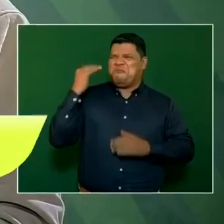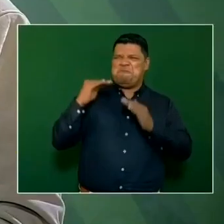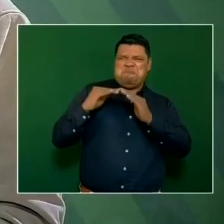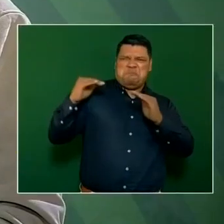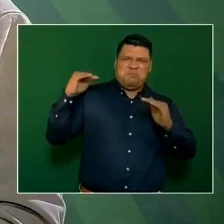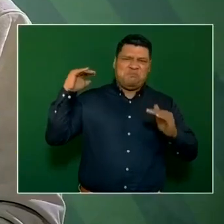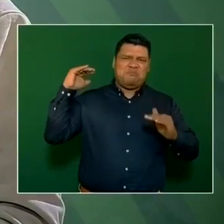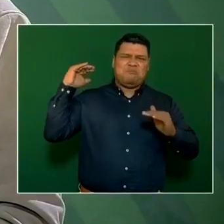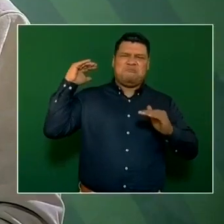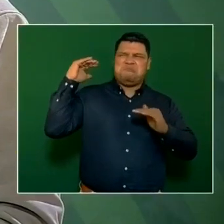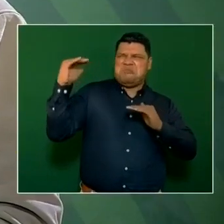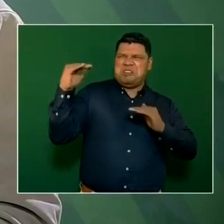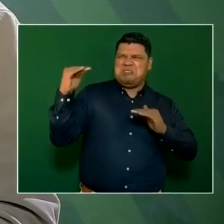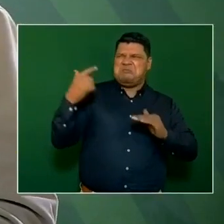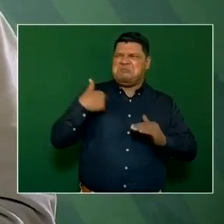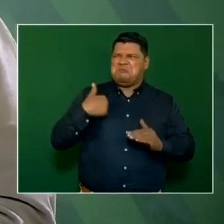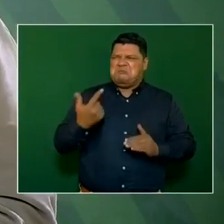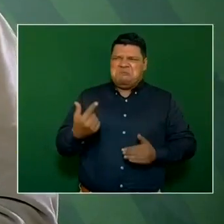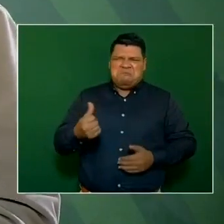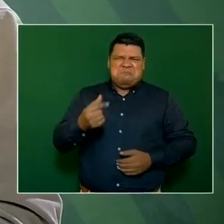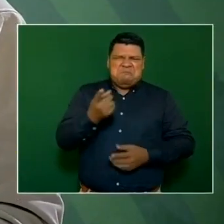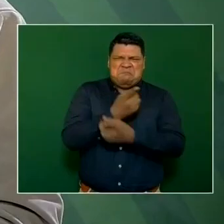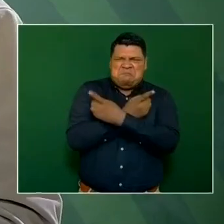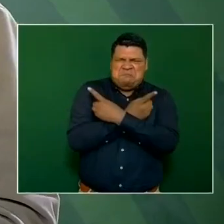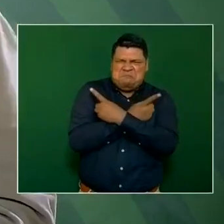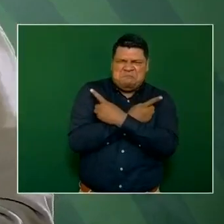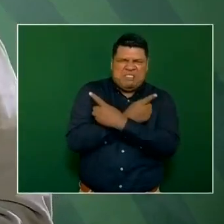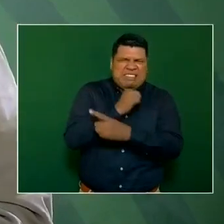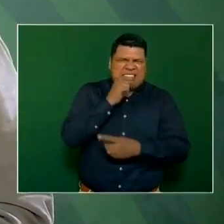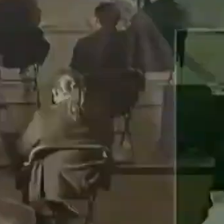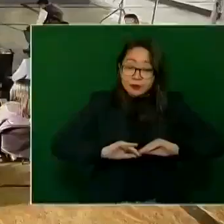echando la culpa. Suben de tono, suben de tono.